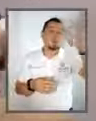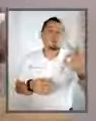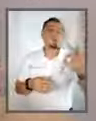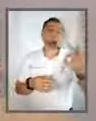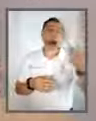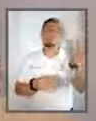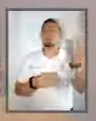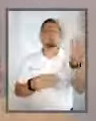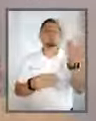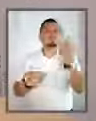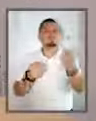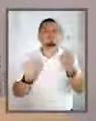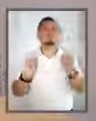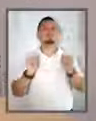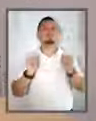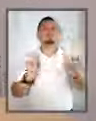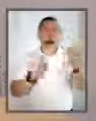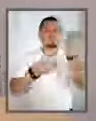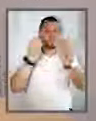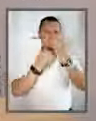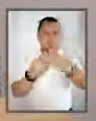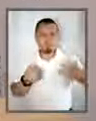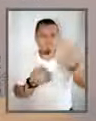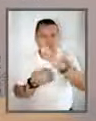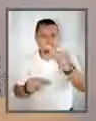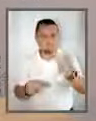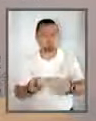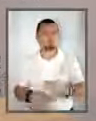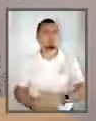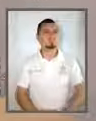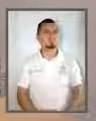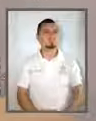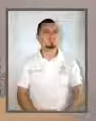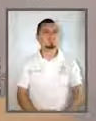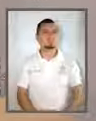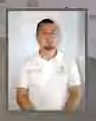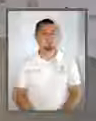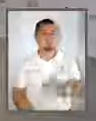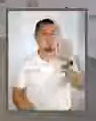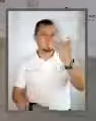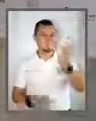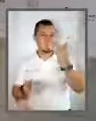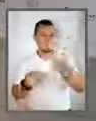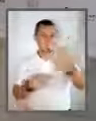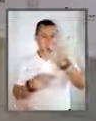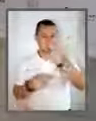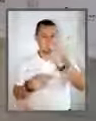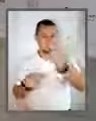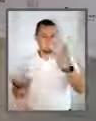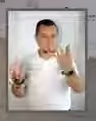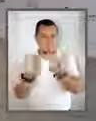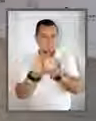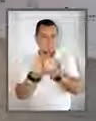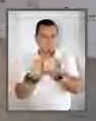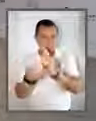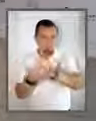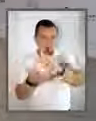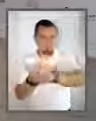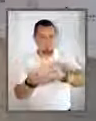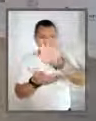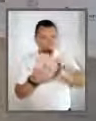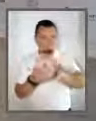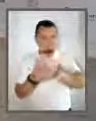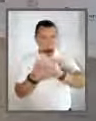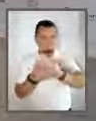dentro de los que estuvimos muestreando alrededor de los casos. Me gustaría complementar también el tema de los filtros sanitarios, decir que